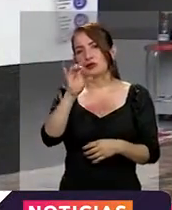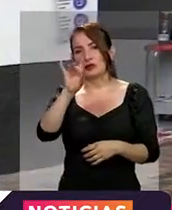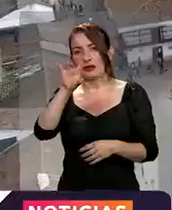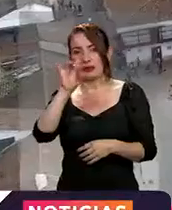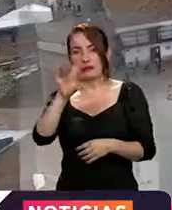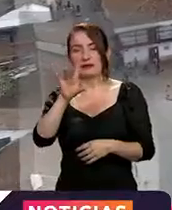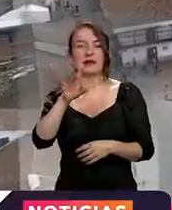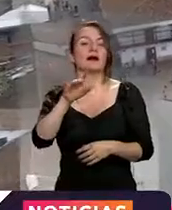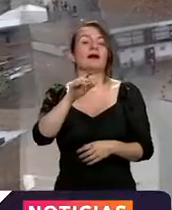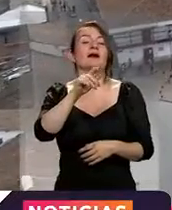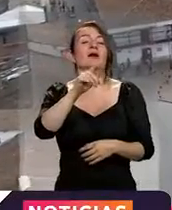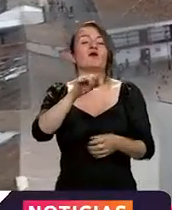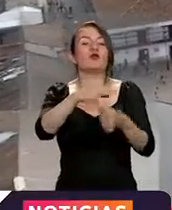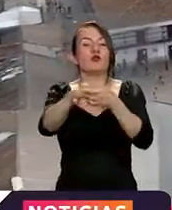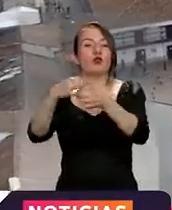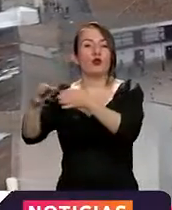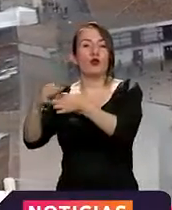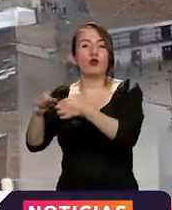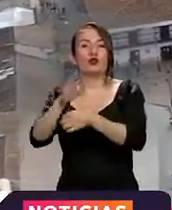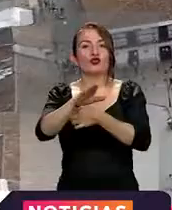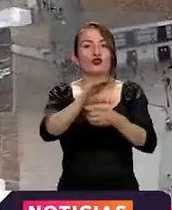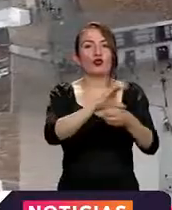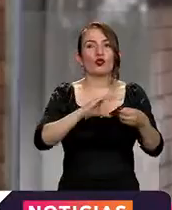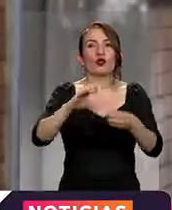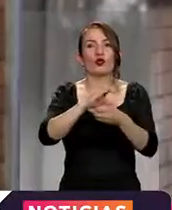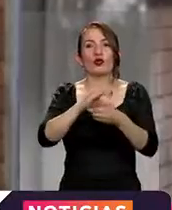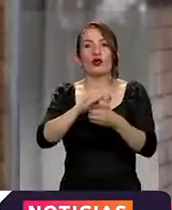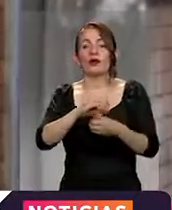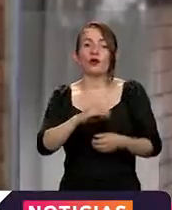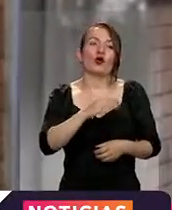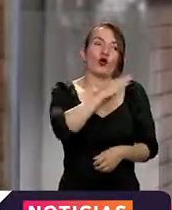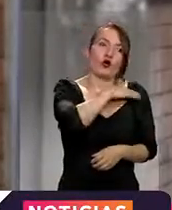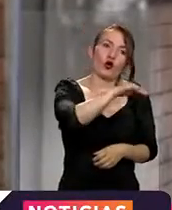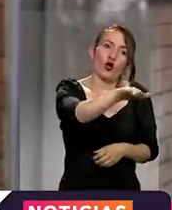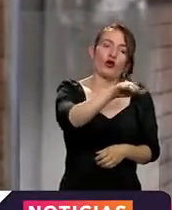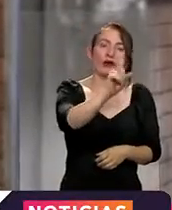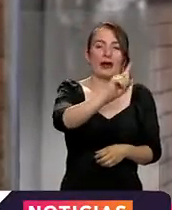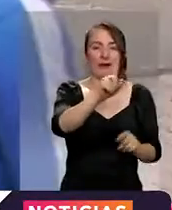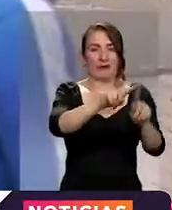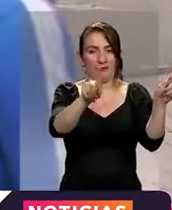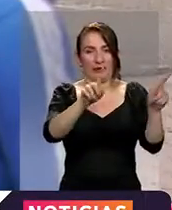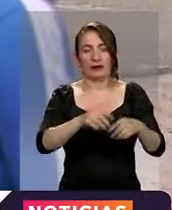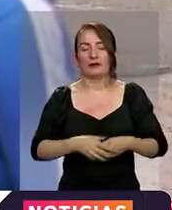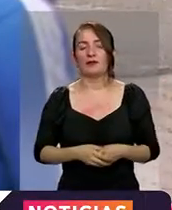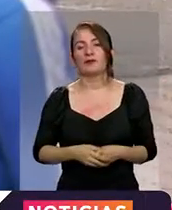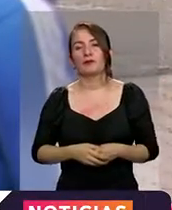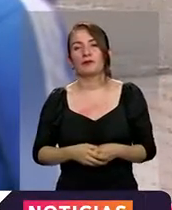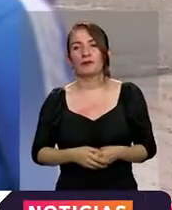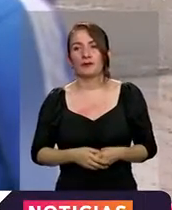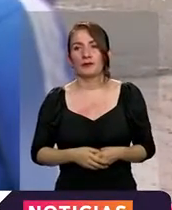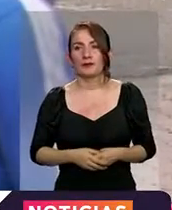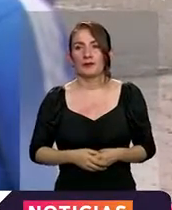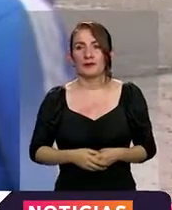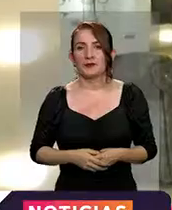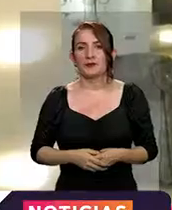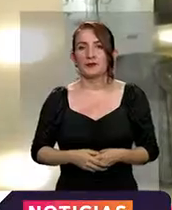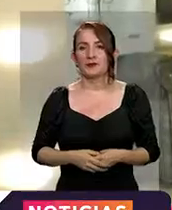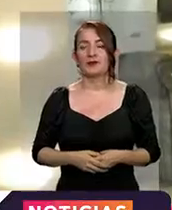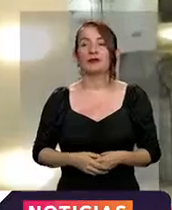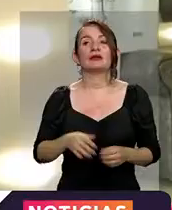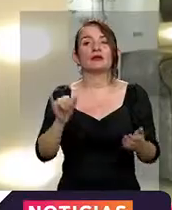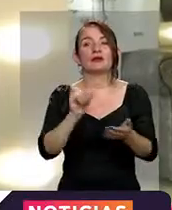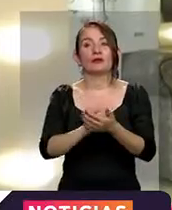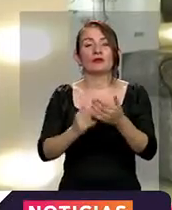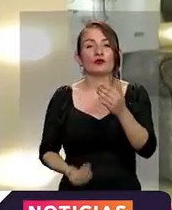del departamento de Cundinamarca, excluyendo el municipio de Cota, el cual tendrá una convocatoria dirigida solo para sus habitantes. Esta